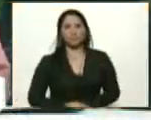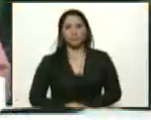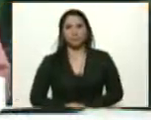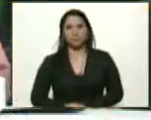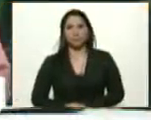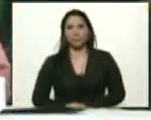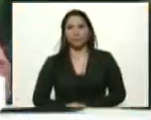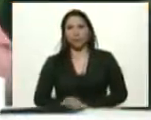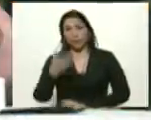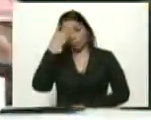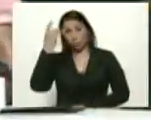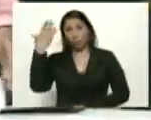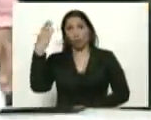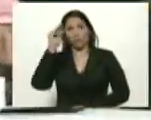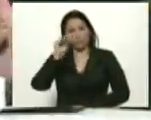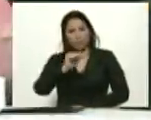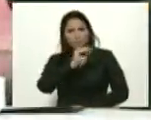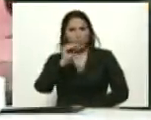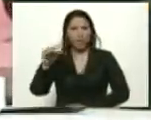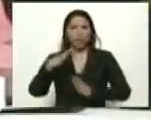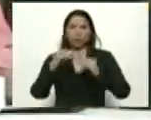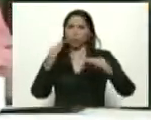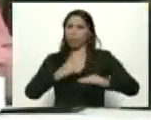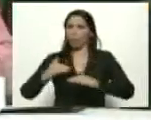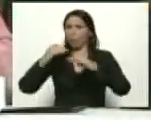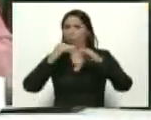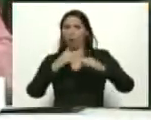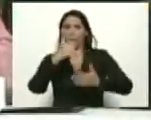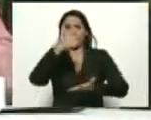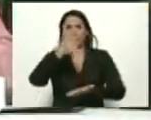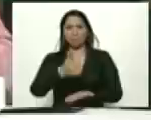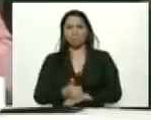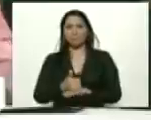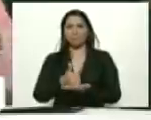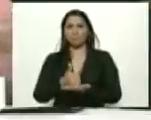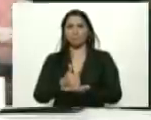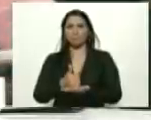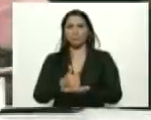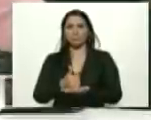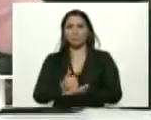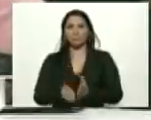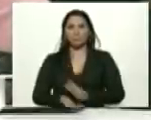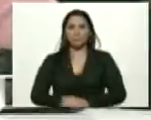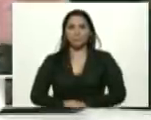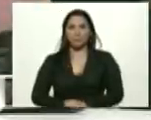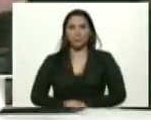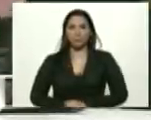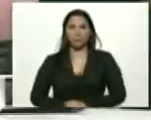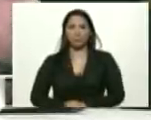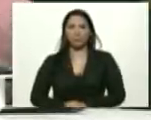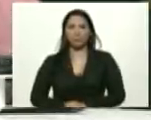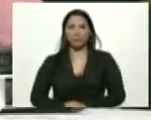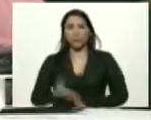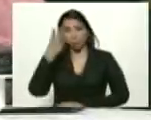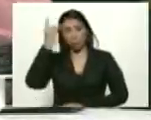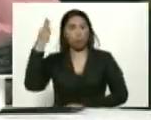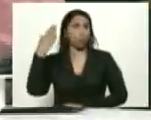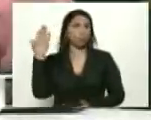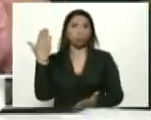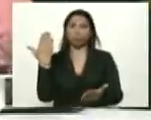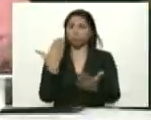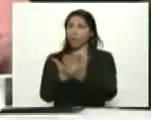Dios nos bendiga a todos. Amén. Amén, amén. Dios por delante,